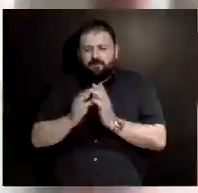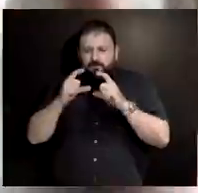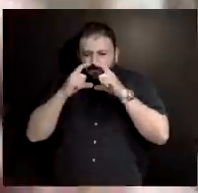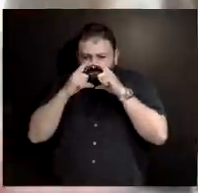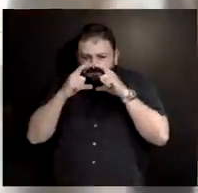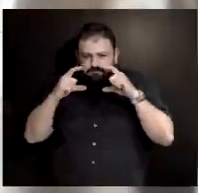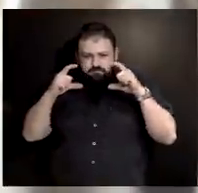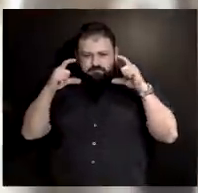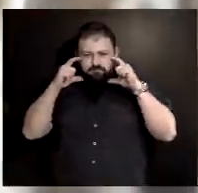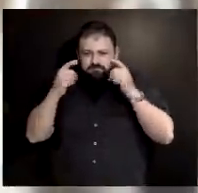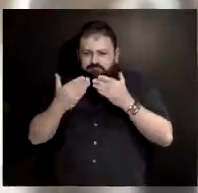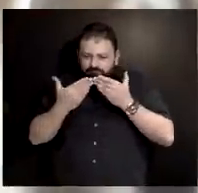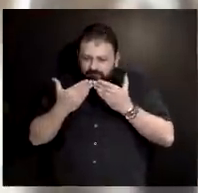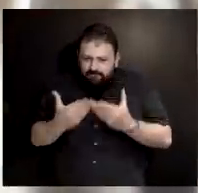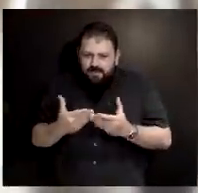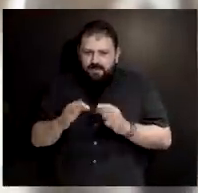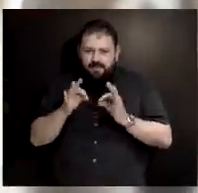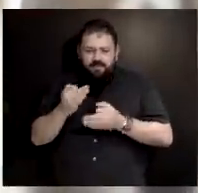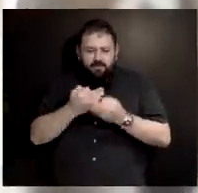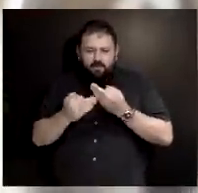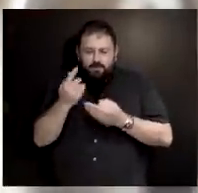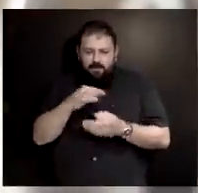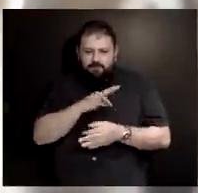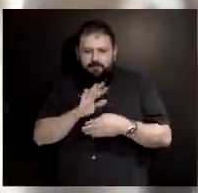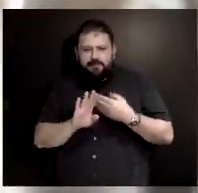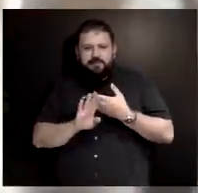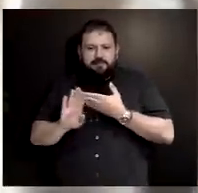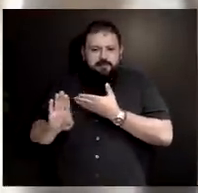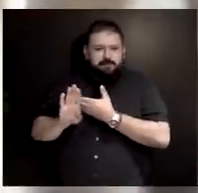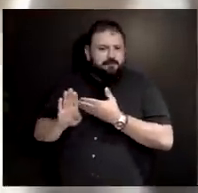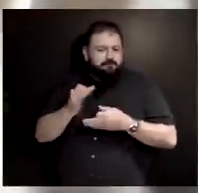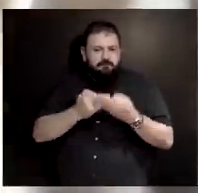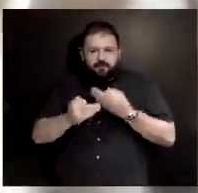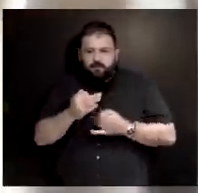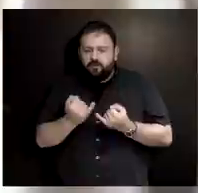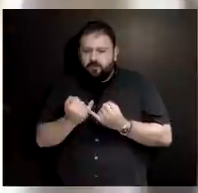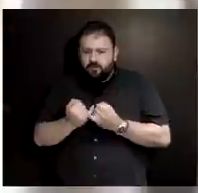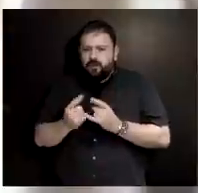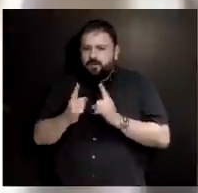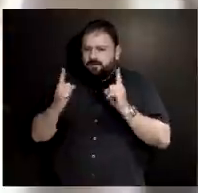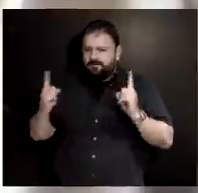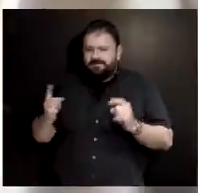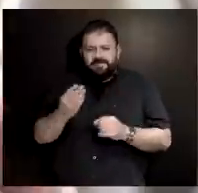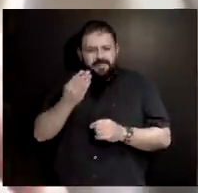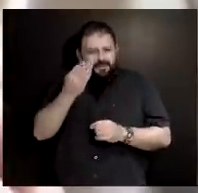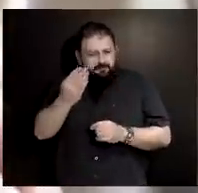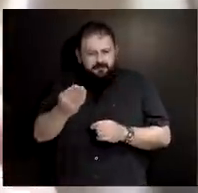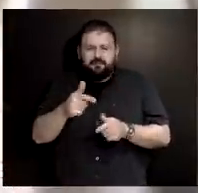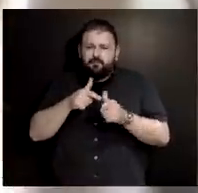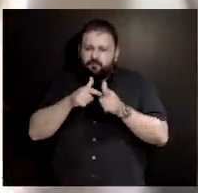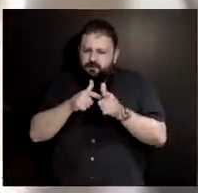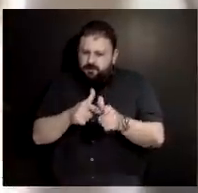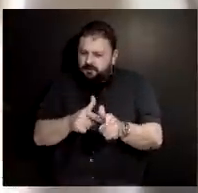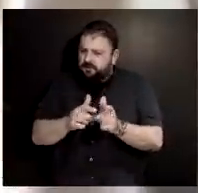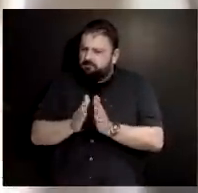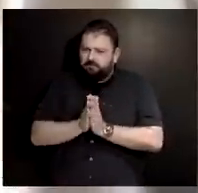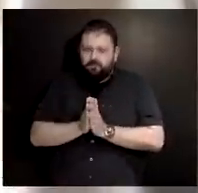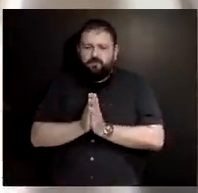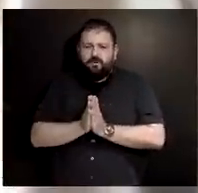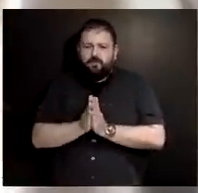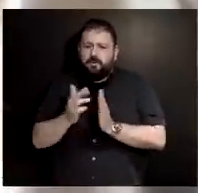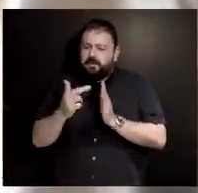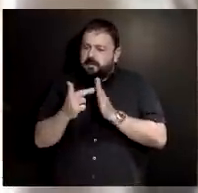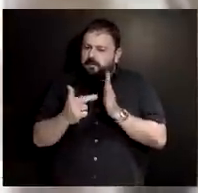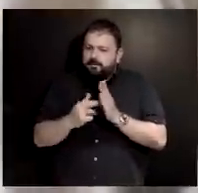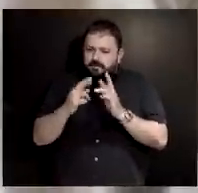sus mascarillas, y bueno, tomar todas las precauciones que vamos a tomar. Les pedimos seguir todo al pie de la letra. Sí les